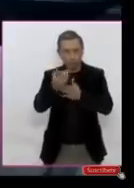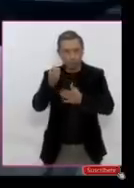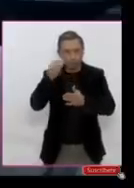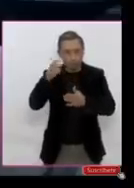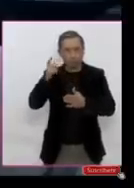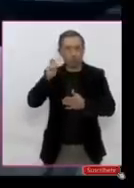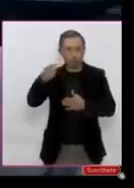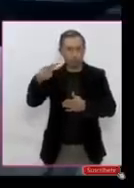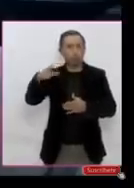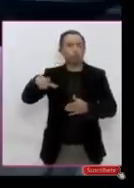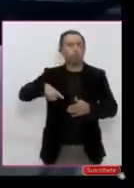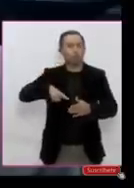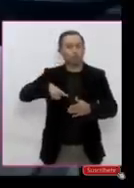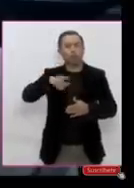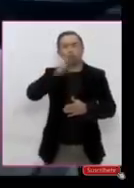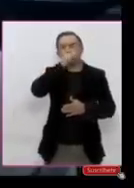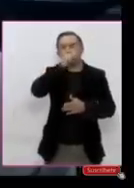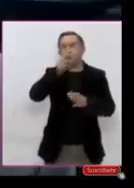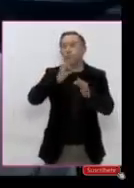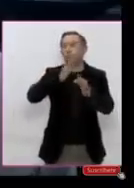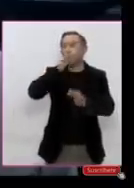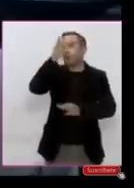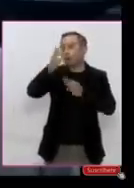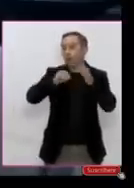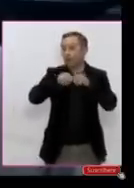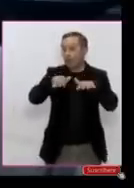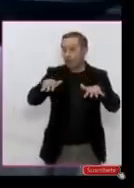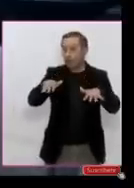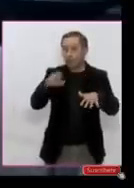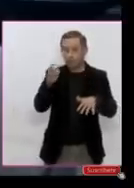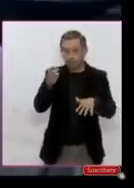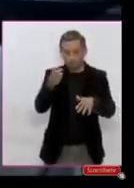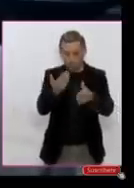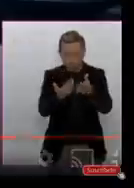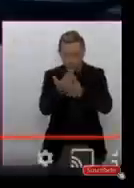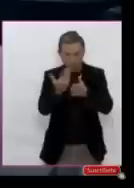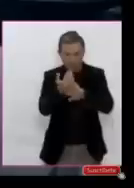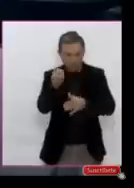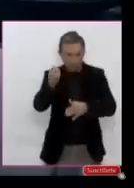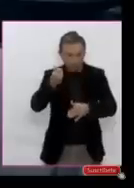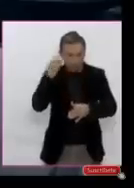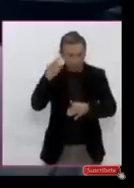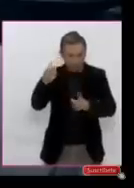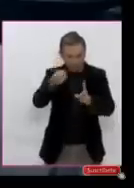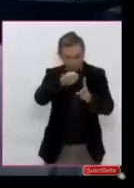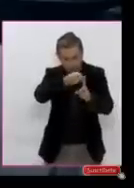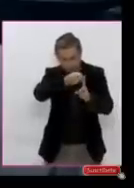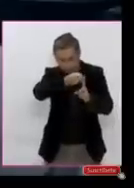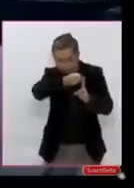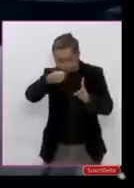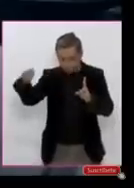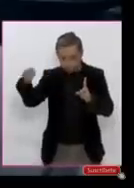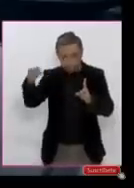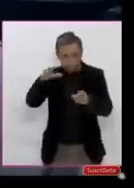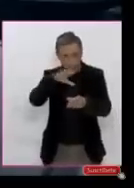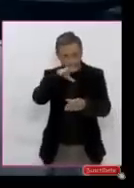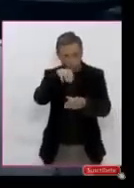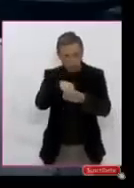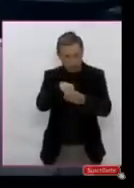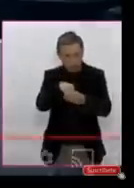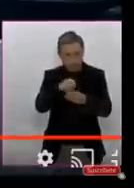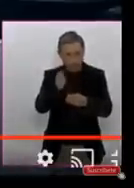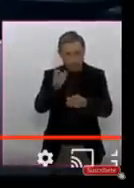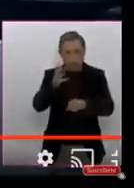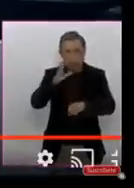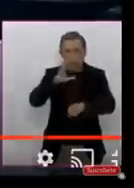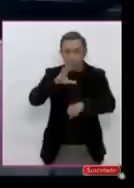gubernamental y por lo tanto su transmisión íntegra no es en ese sentido permitida no está